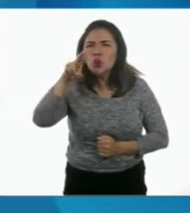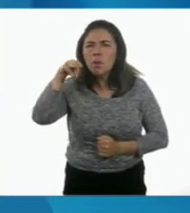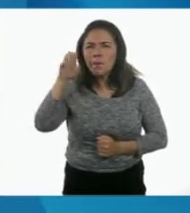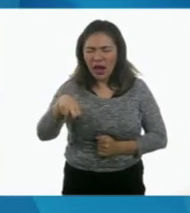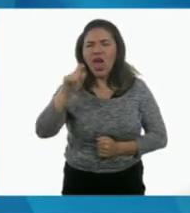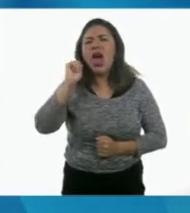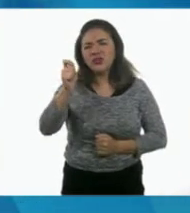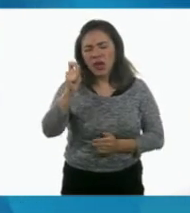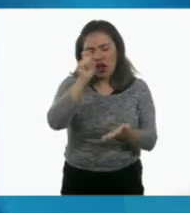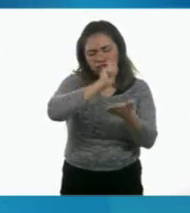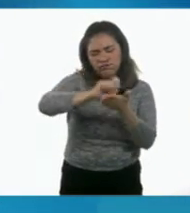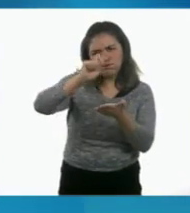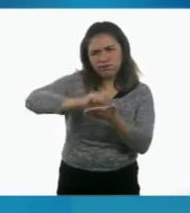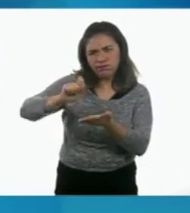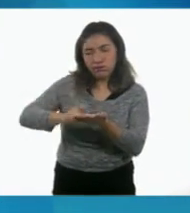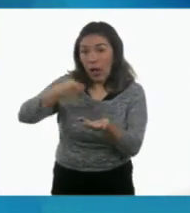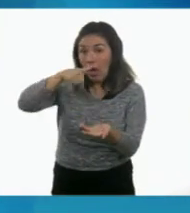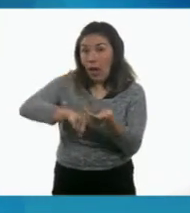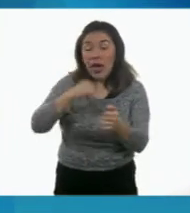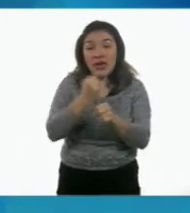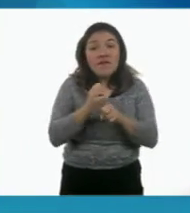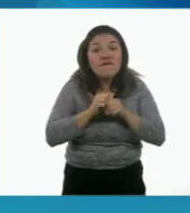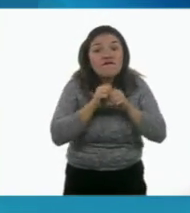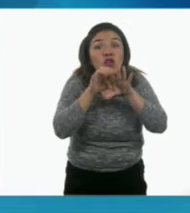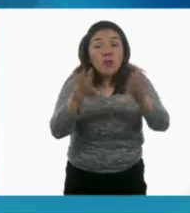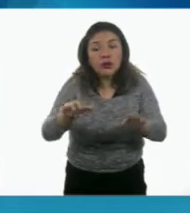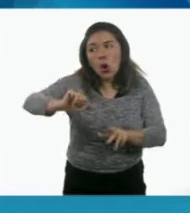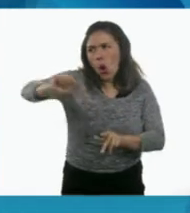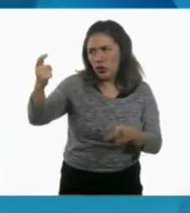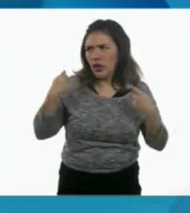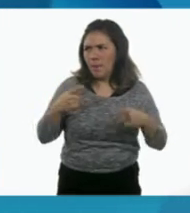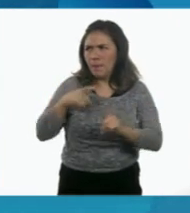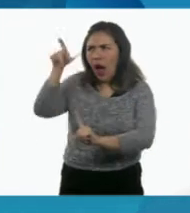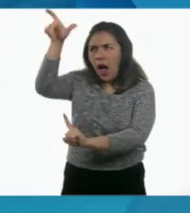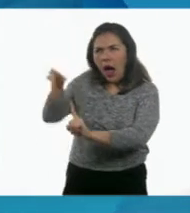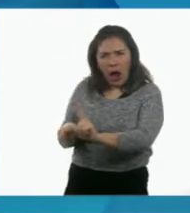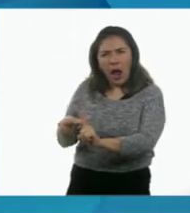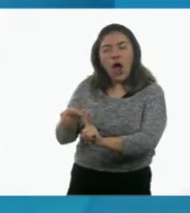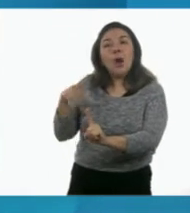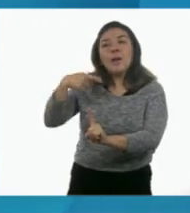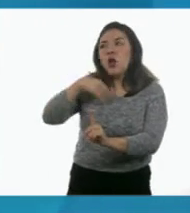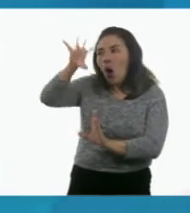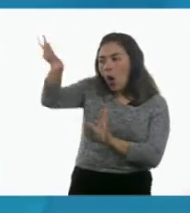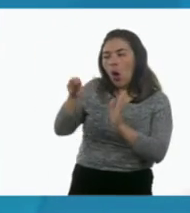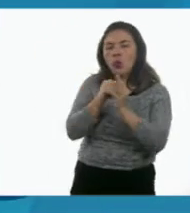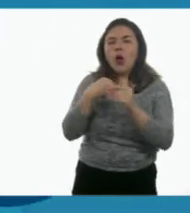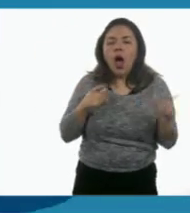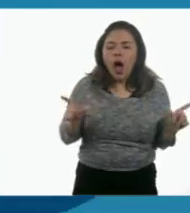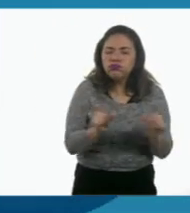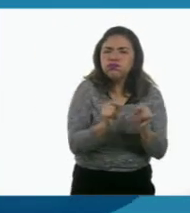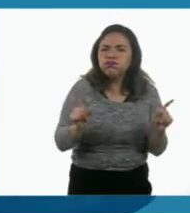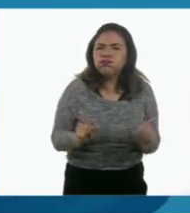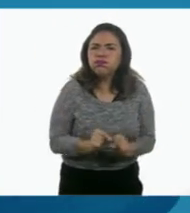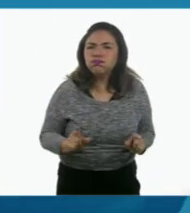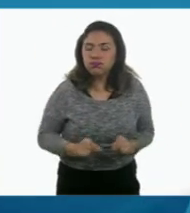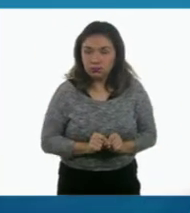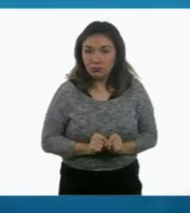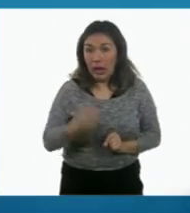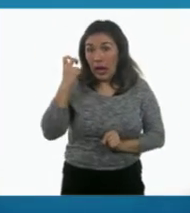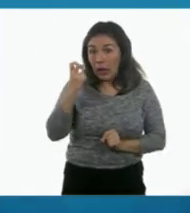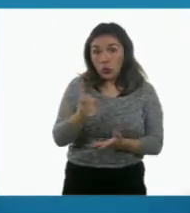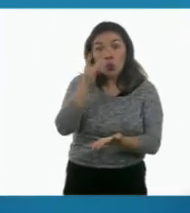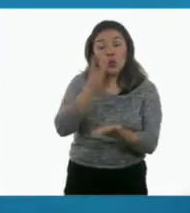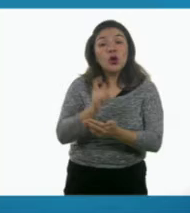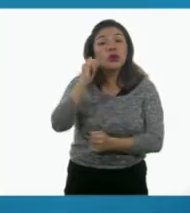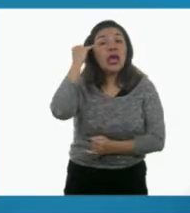un texto que transmite la información de otro, pero de forma abreviada. Reproduce